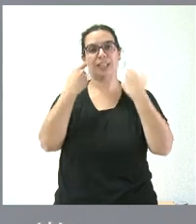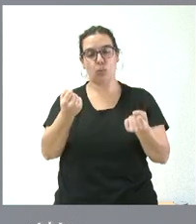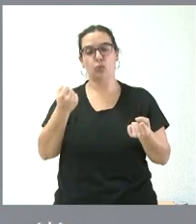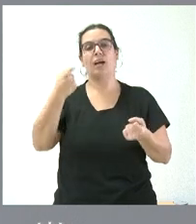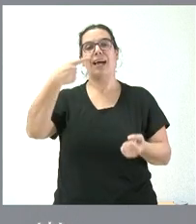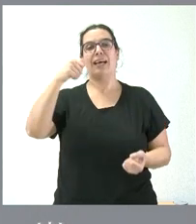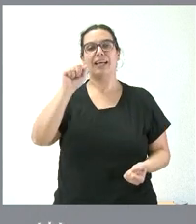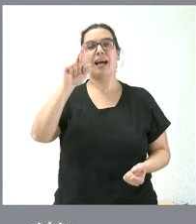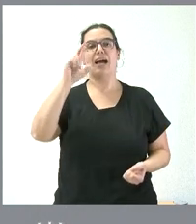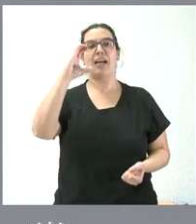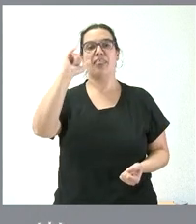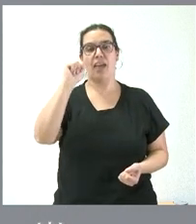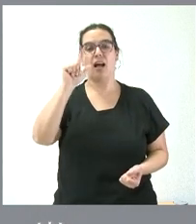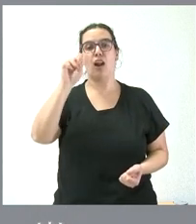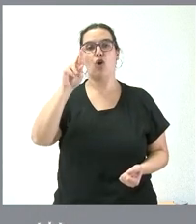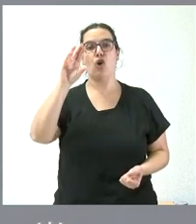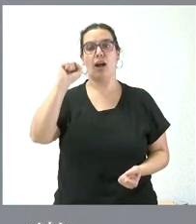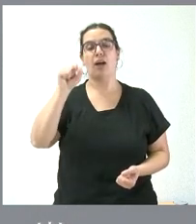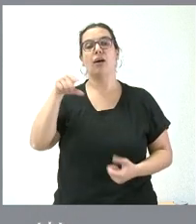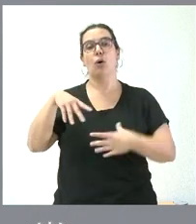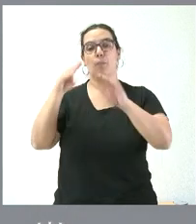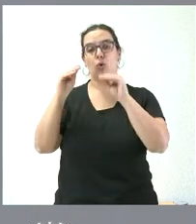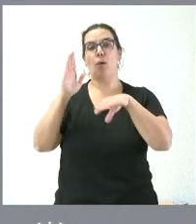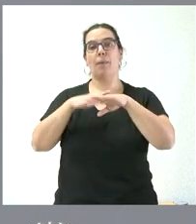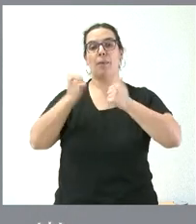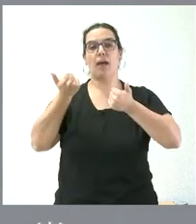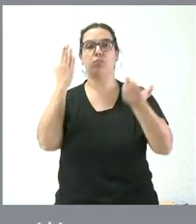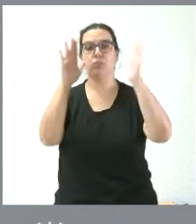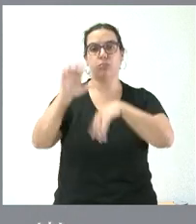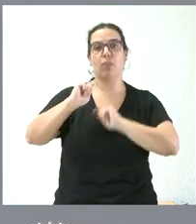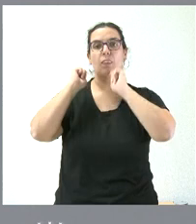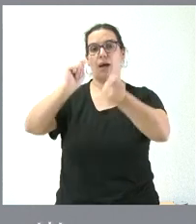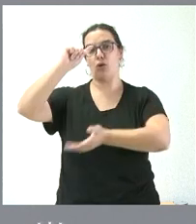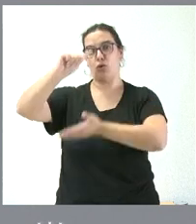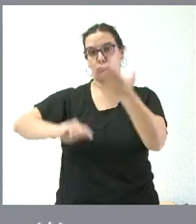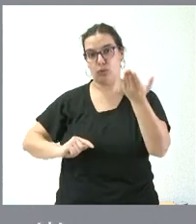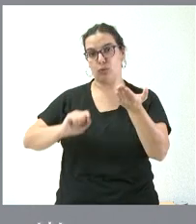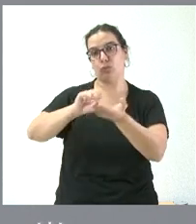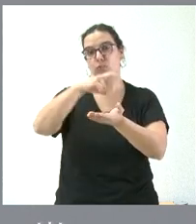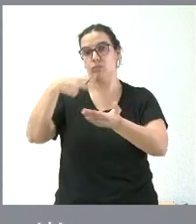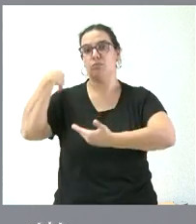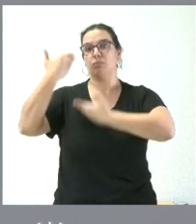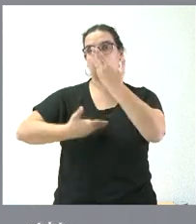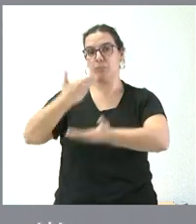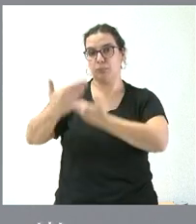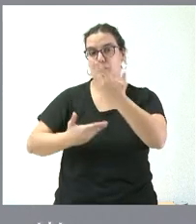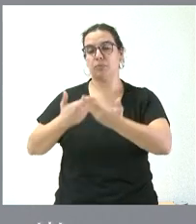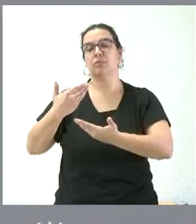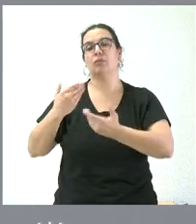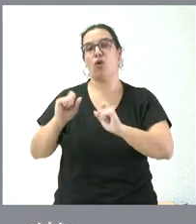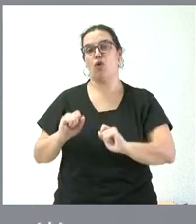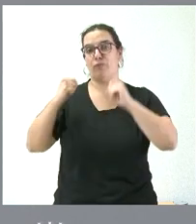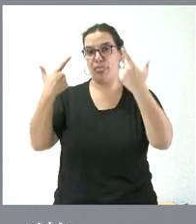Burgos a cuyos efectos se procede a autorizar la resolución del contrato actual para proceder a la formalización